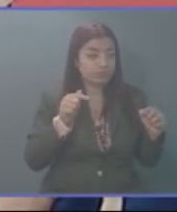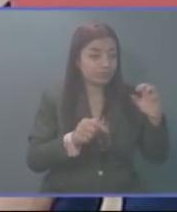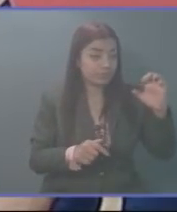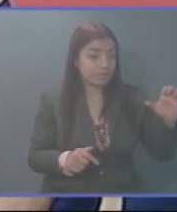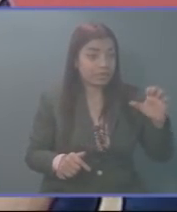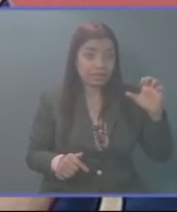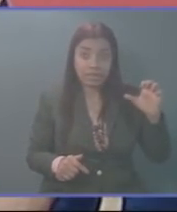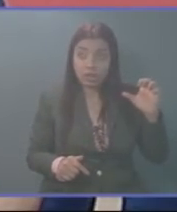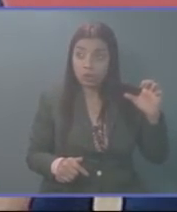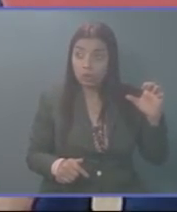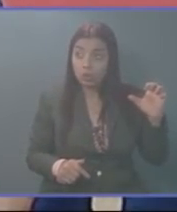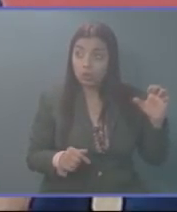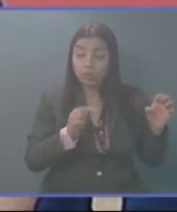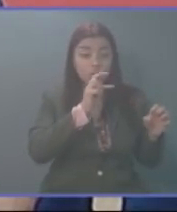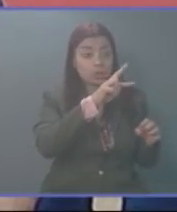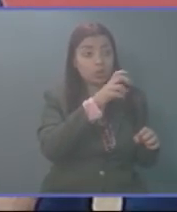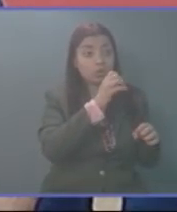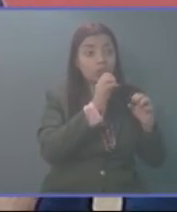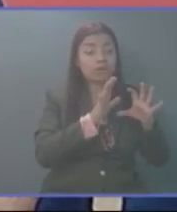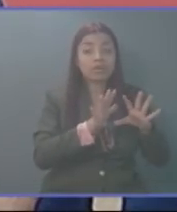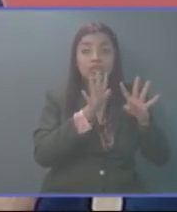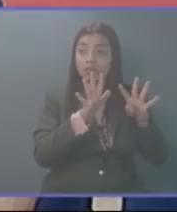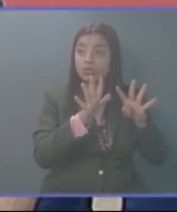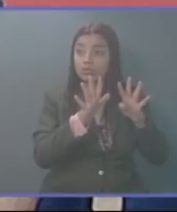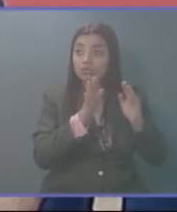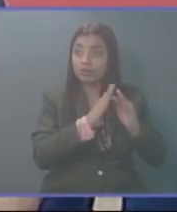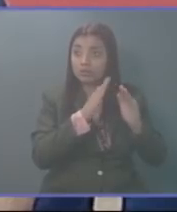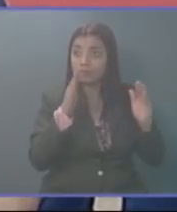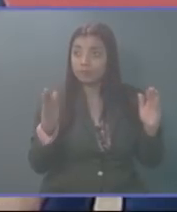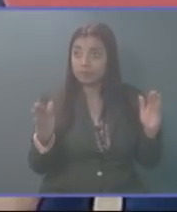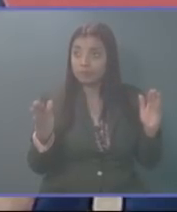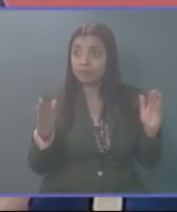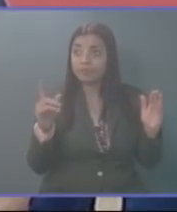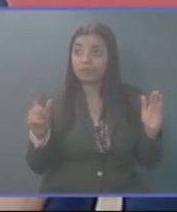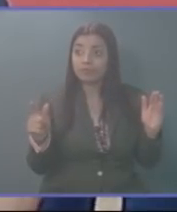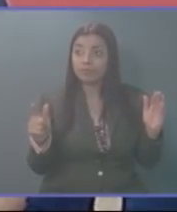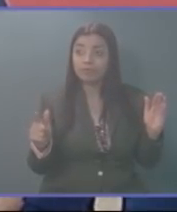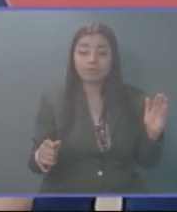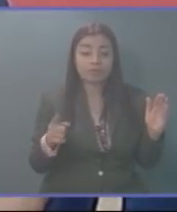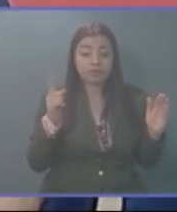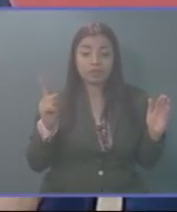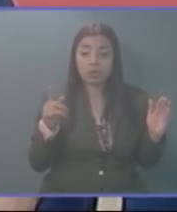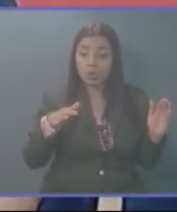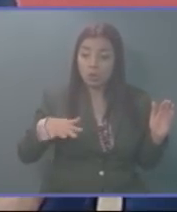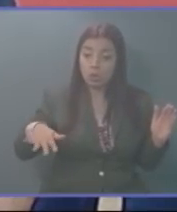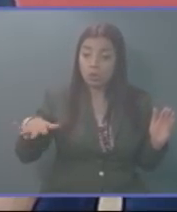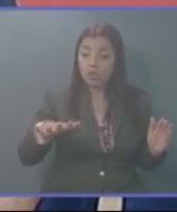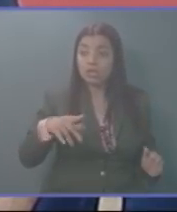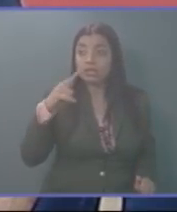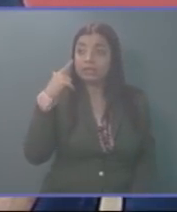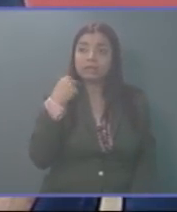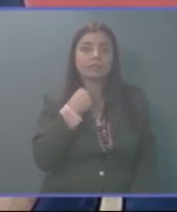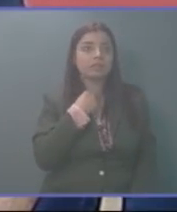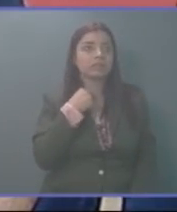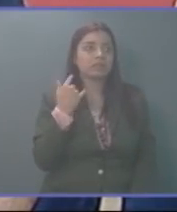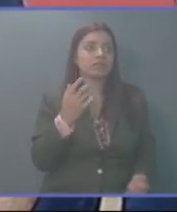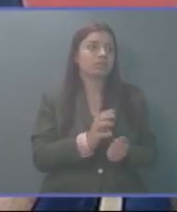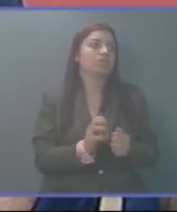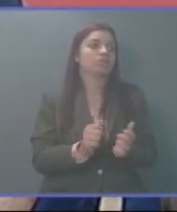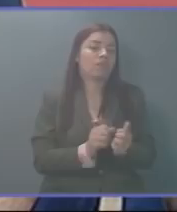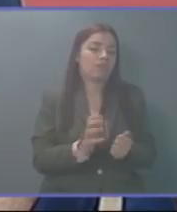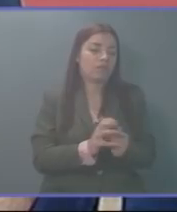enero del 2019 estaba en zona de riesgo las enfermedades